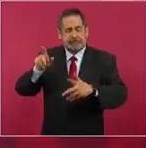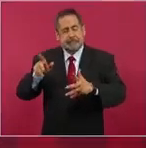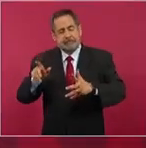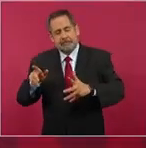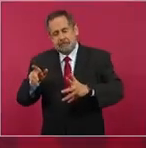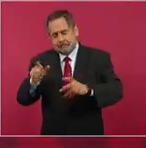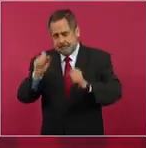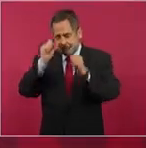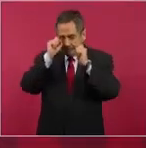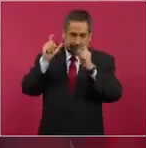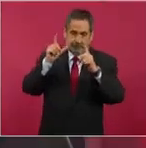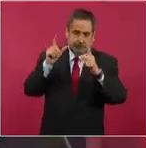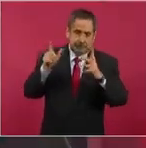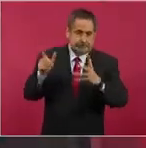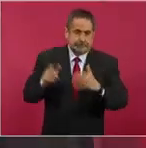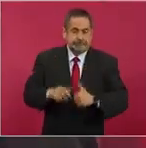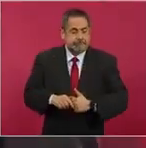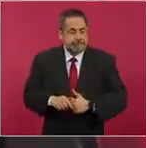impresionante